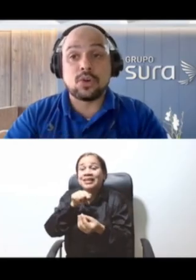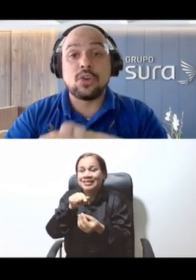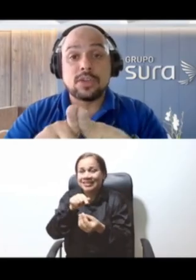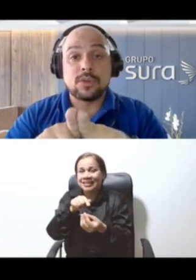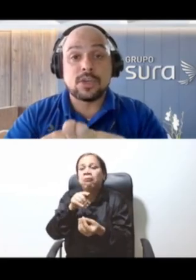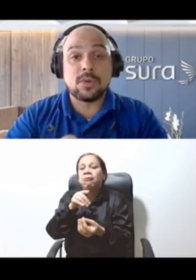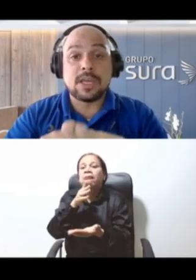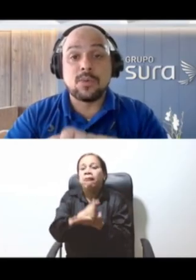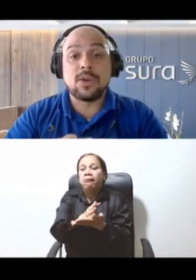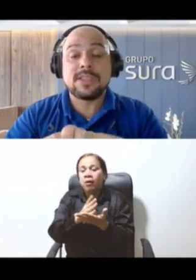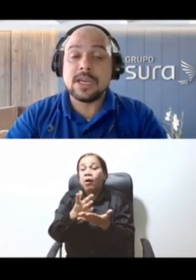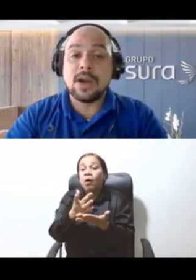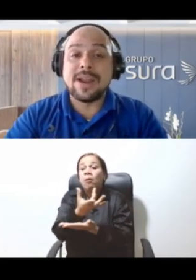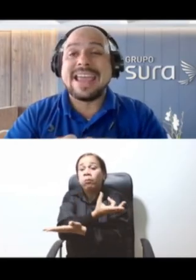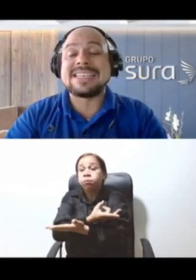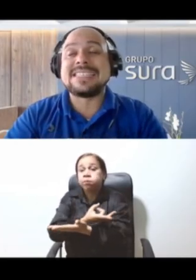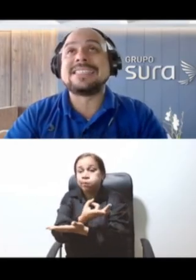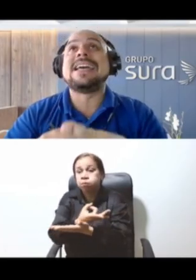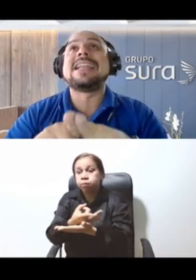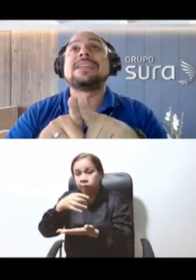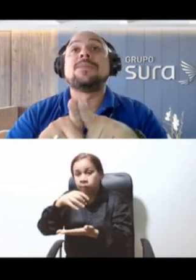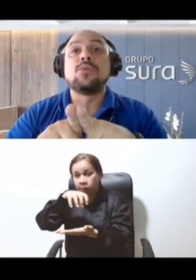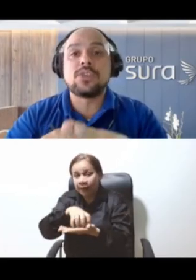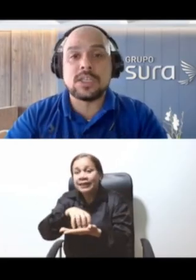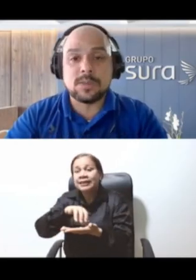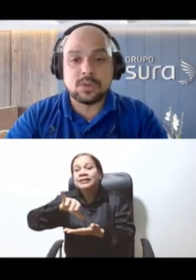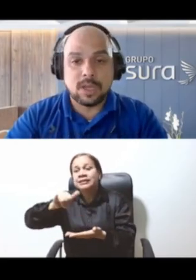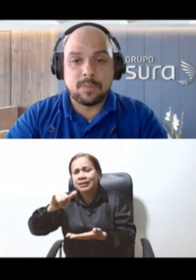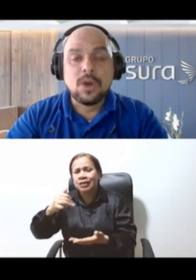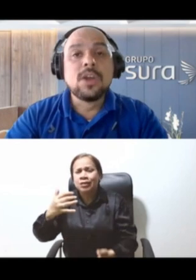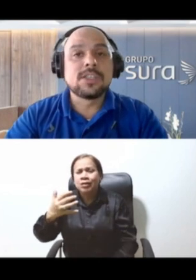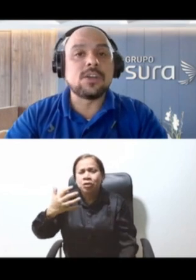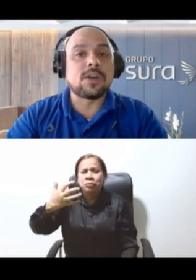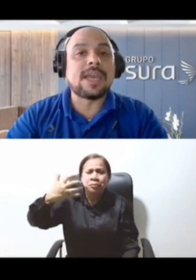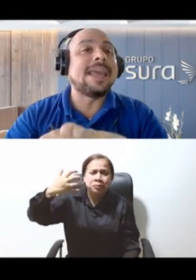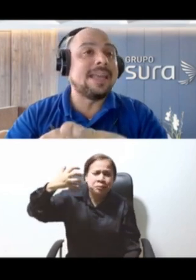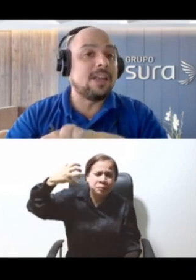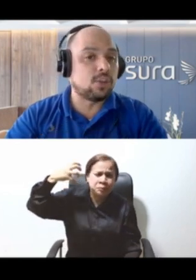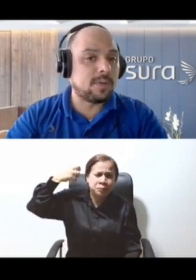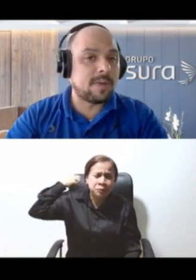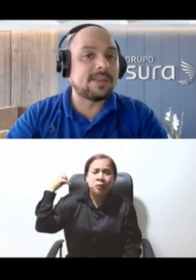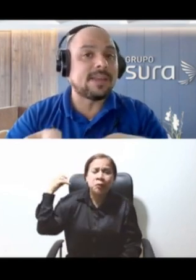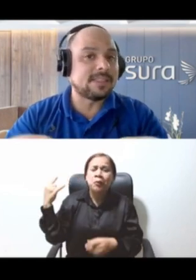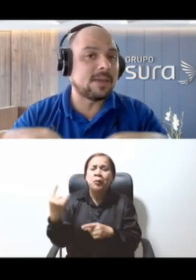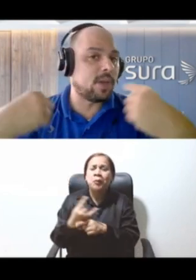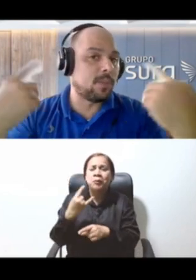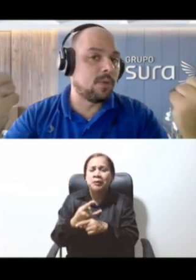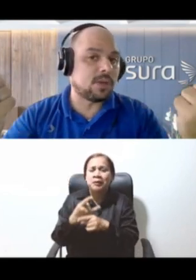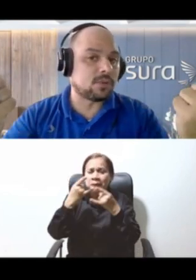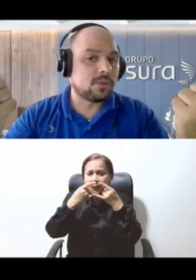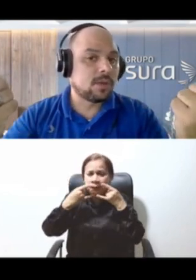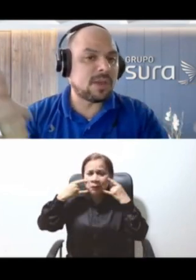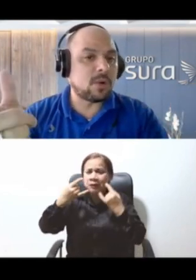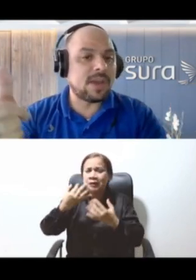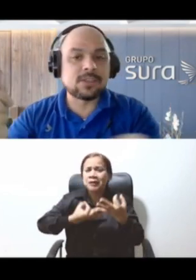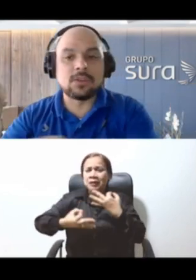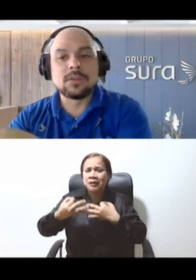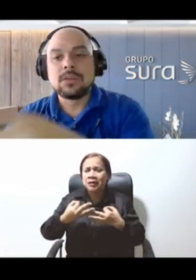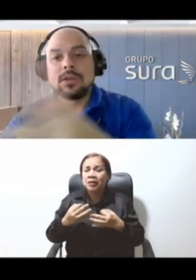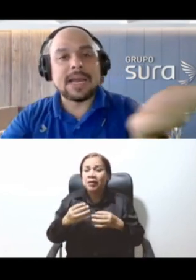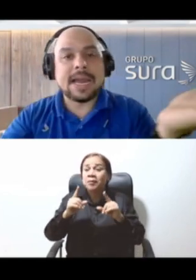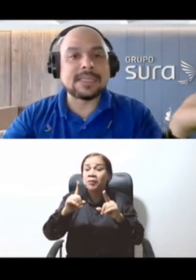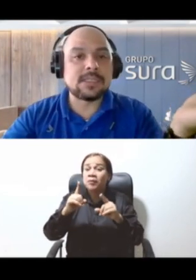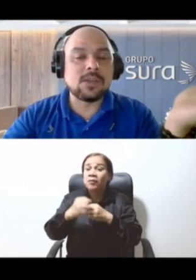Todos los protocolos de bioseguridad, como les dije ahora, existían hace muchísimo tiempo, sino que en el 2020 se volvieron públicos.